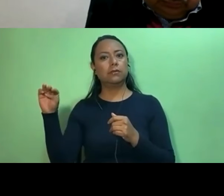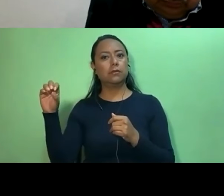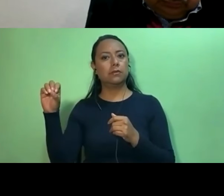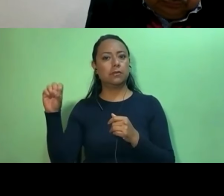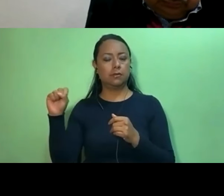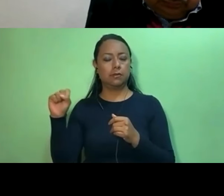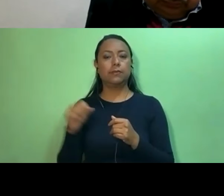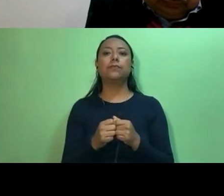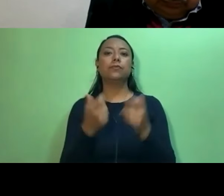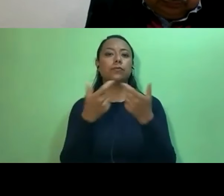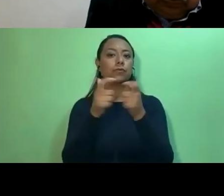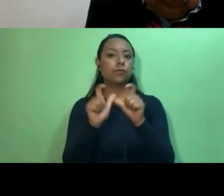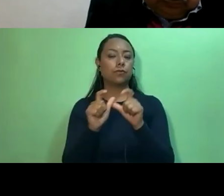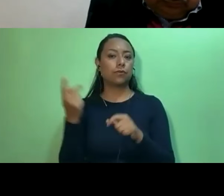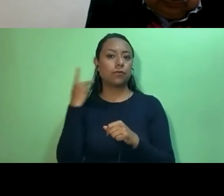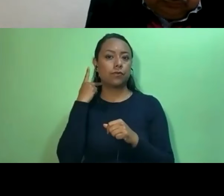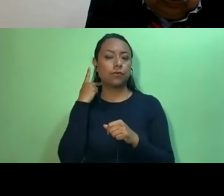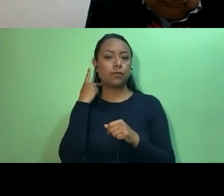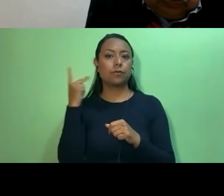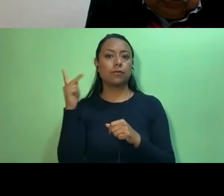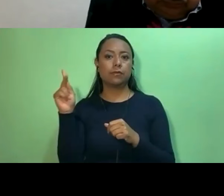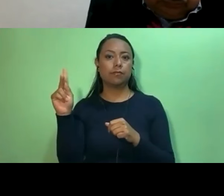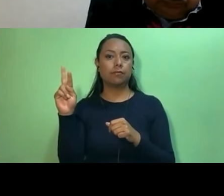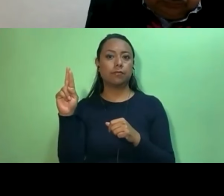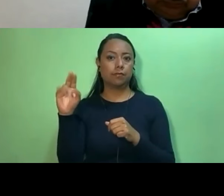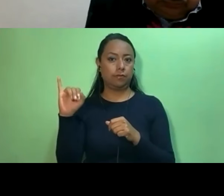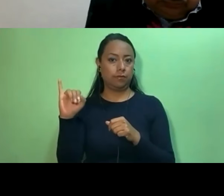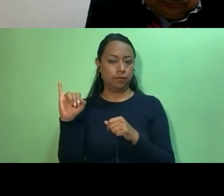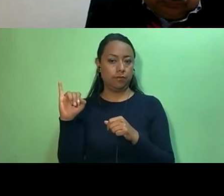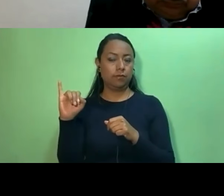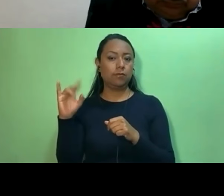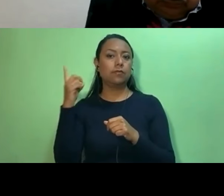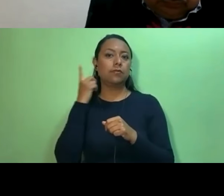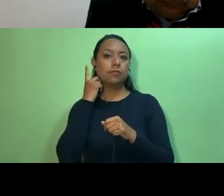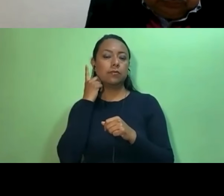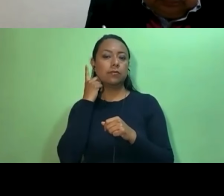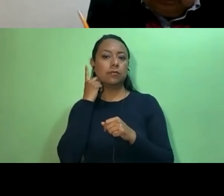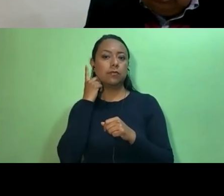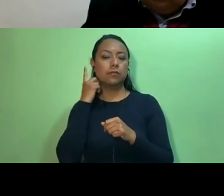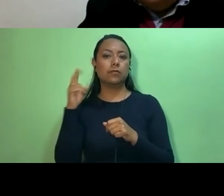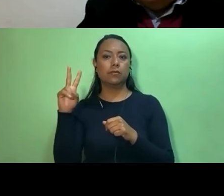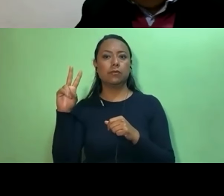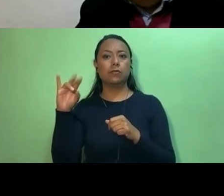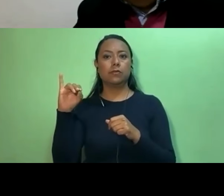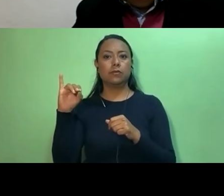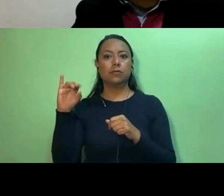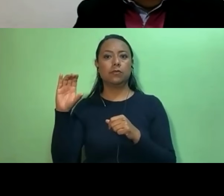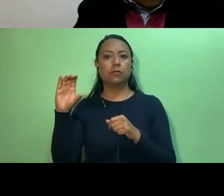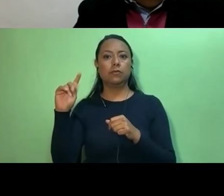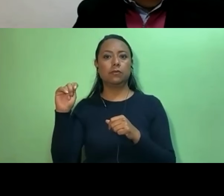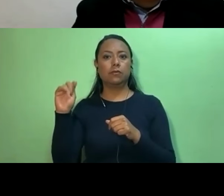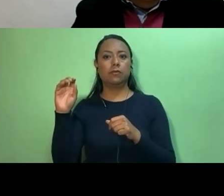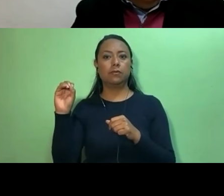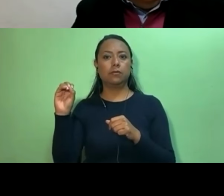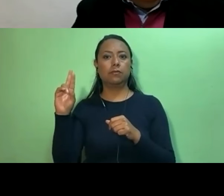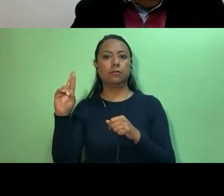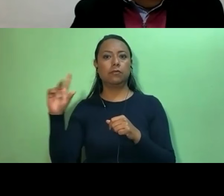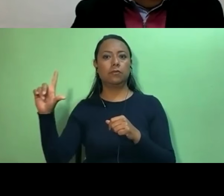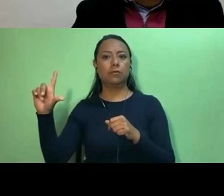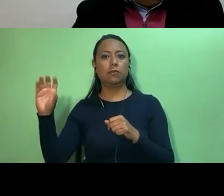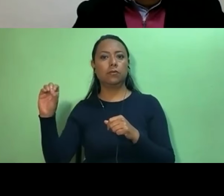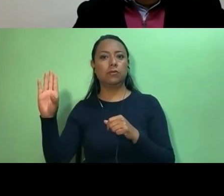el Partido de la Revolución Democrática, el diputado Víctor Hugo Lobo Román.